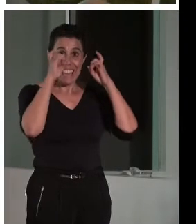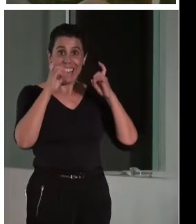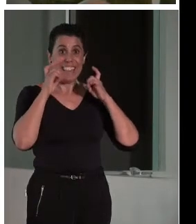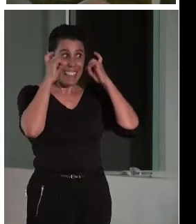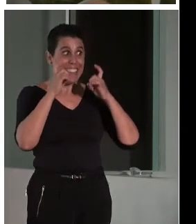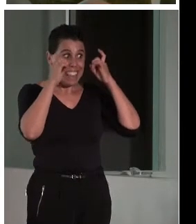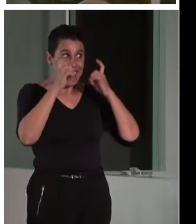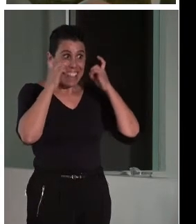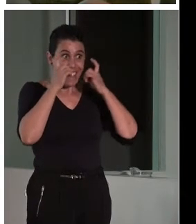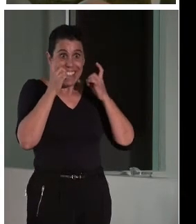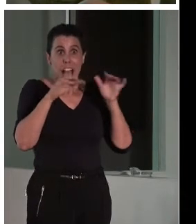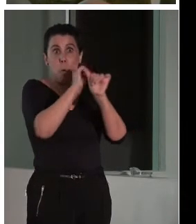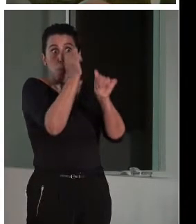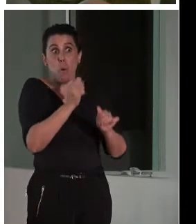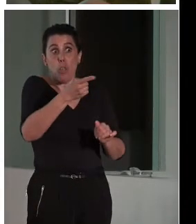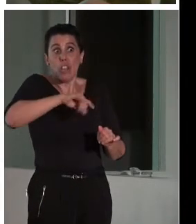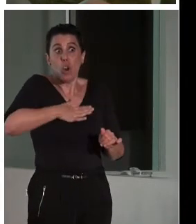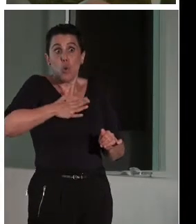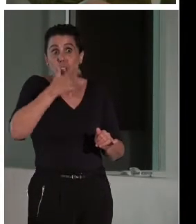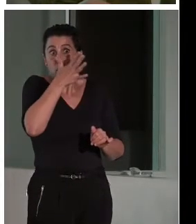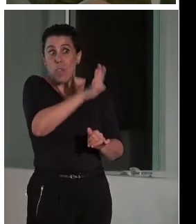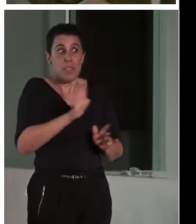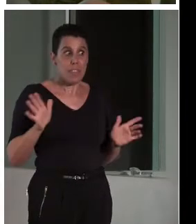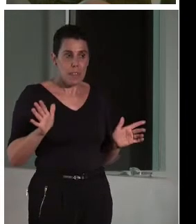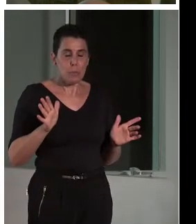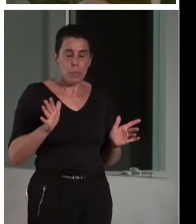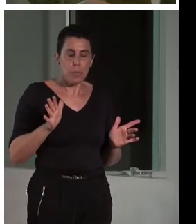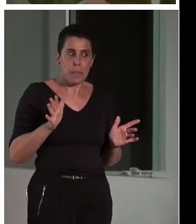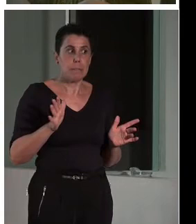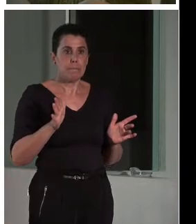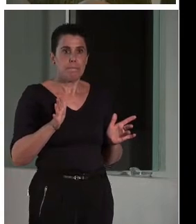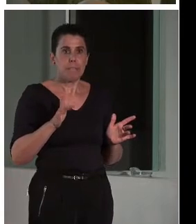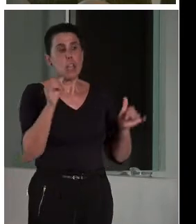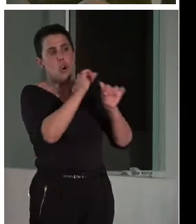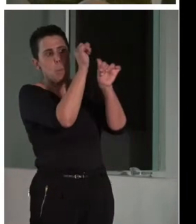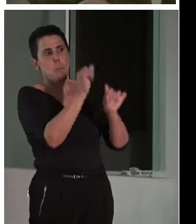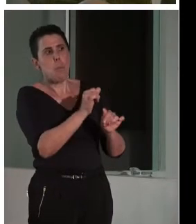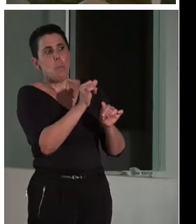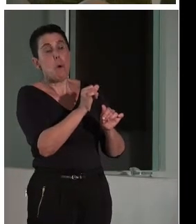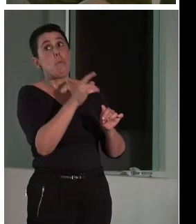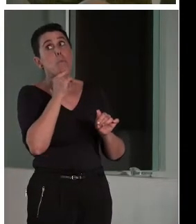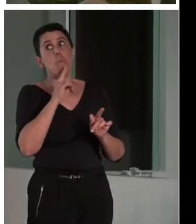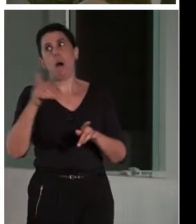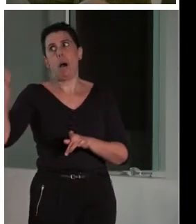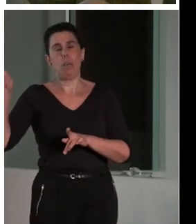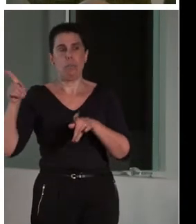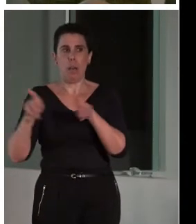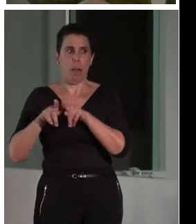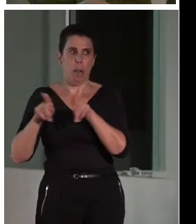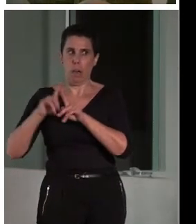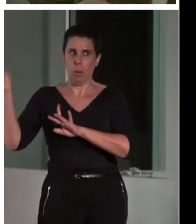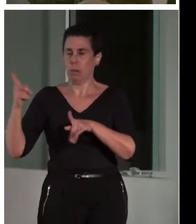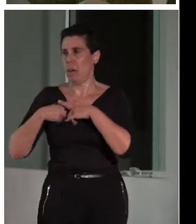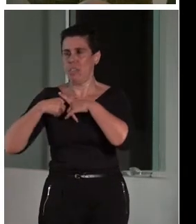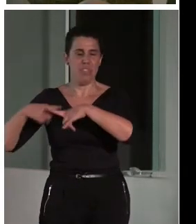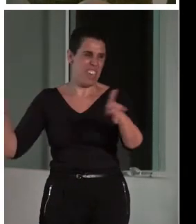nuestro modelo de denuncia o de acercamiento a este tipo de problemas sea lo menos parecido a eso que acabo de poner ahí a una alerta internacional